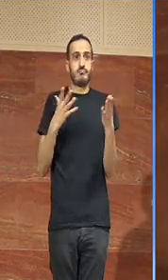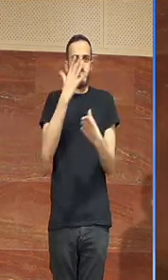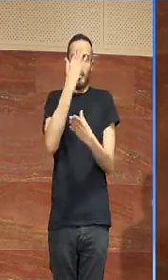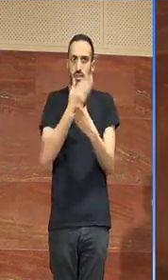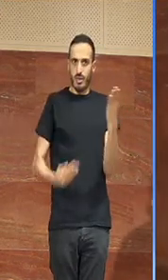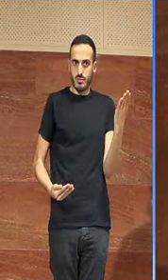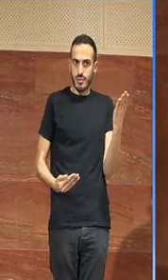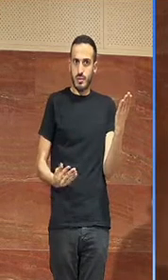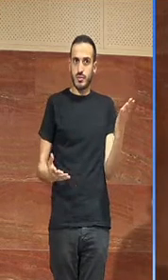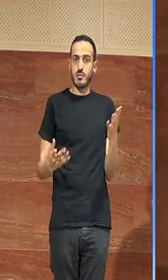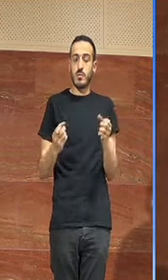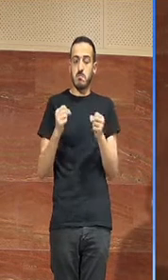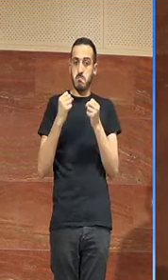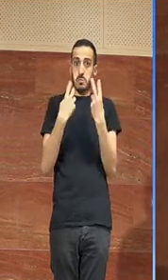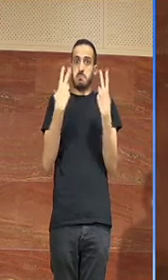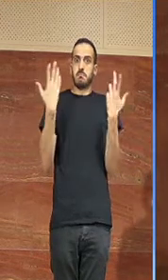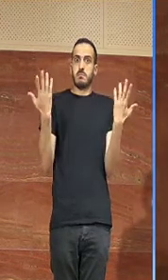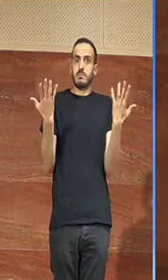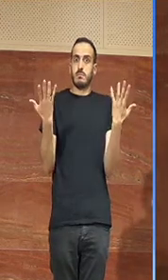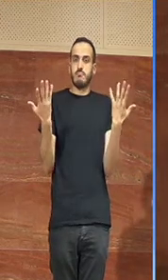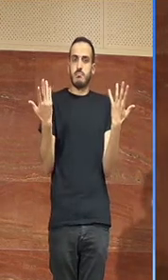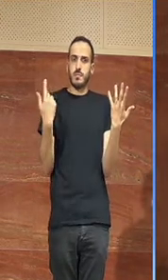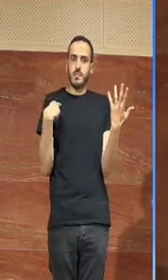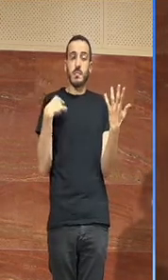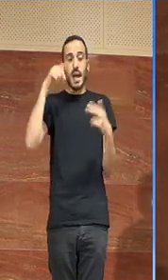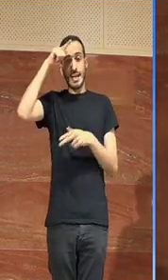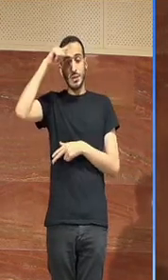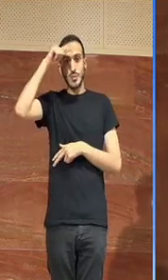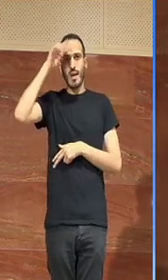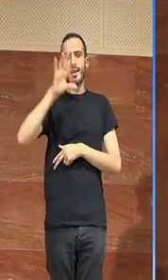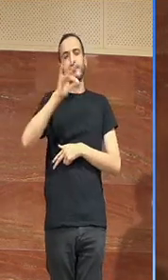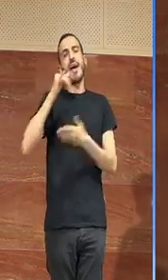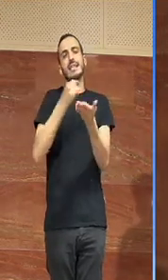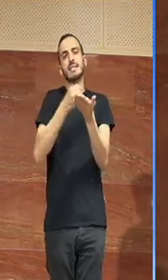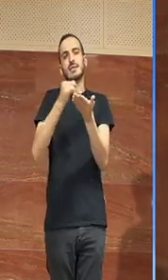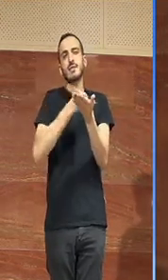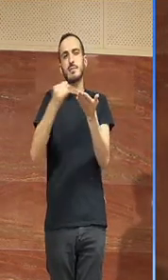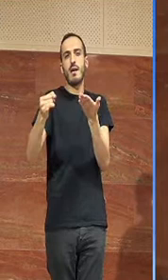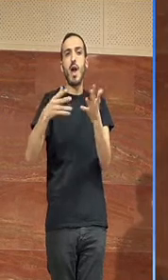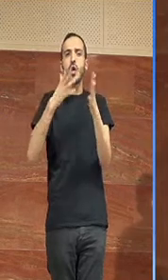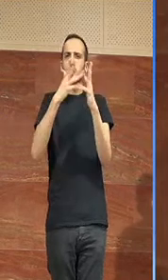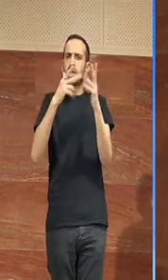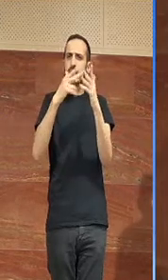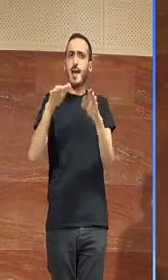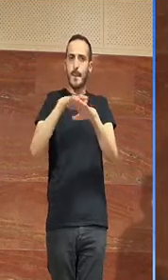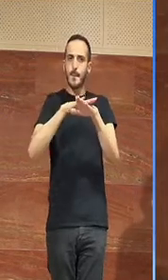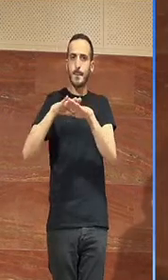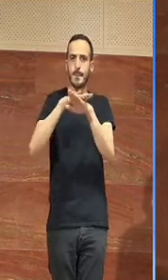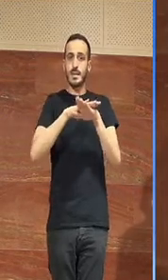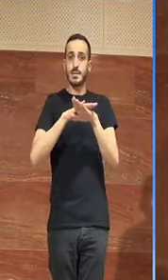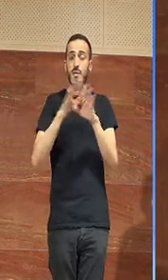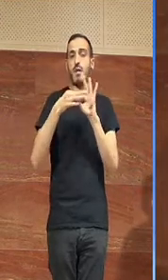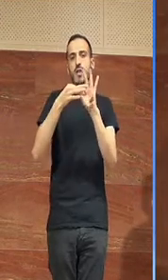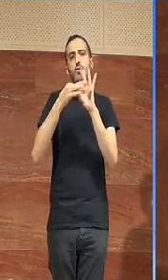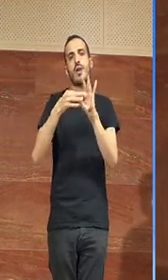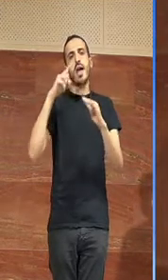fue cuando, empezando el doctorado, casualmente elegí una asignatura que se llamaba Habitabilidad Básica. Yo estaba haciendo un doctorado en Sostenibilidad y